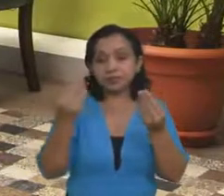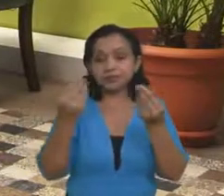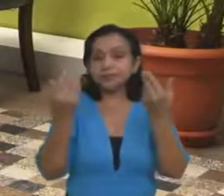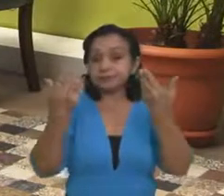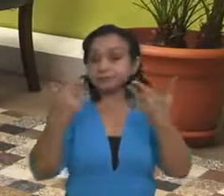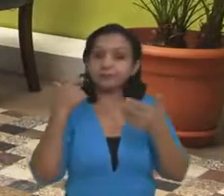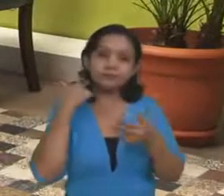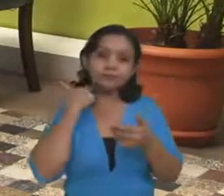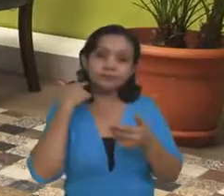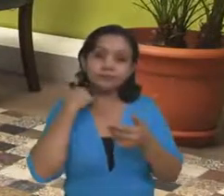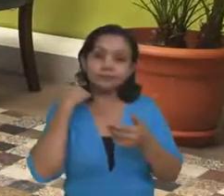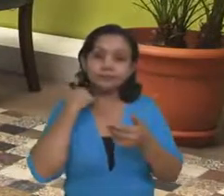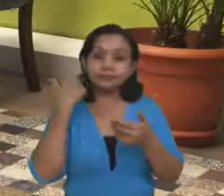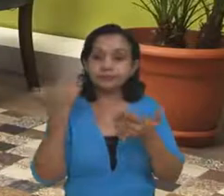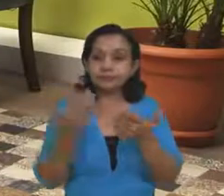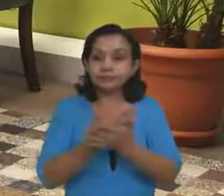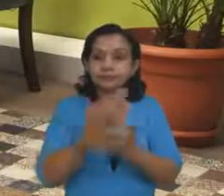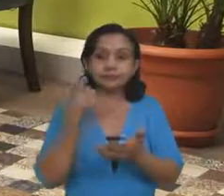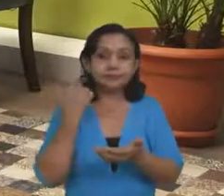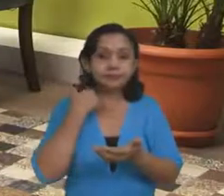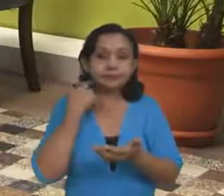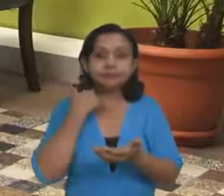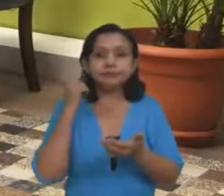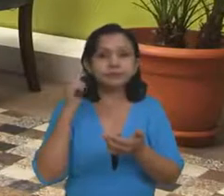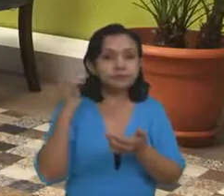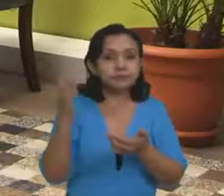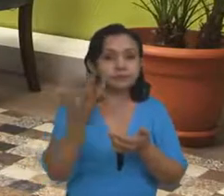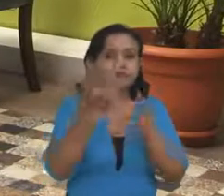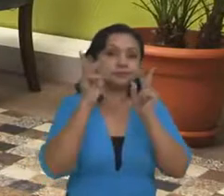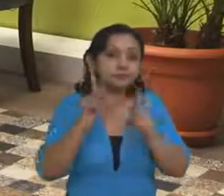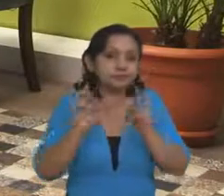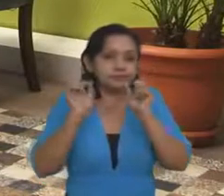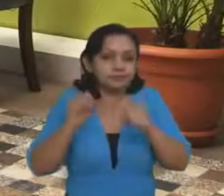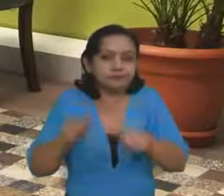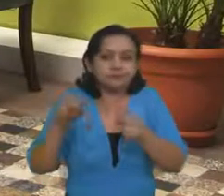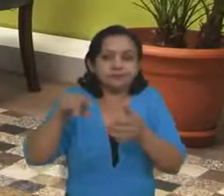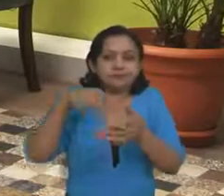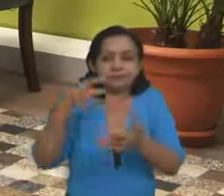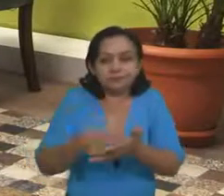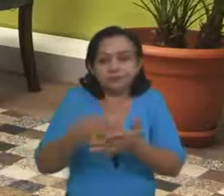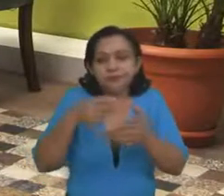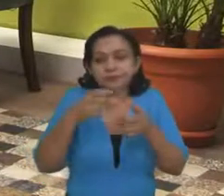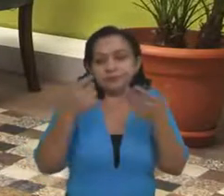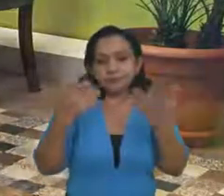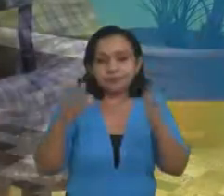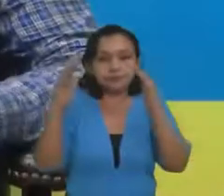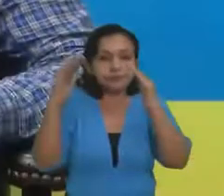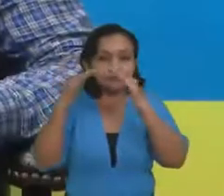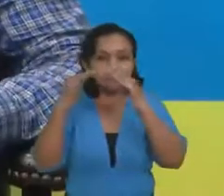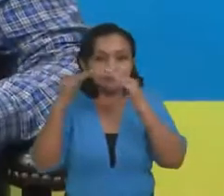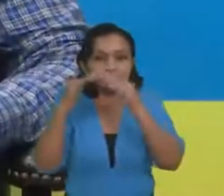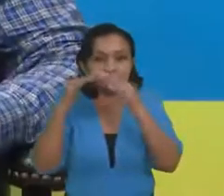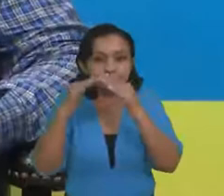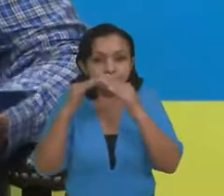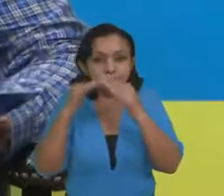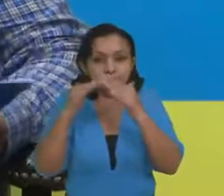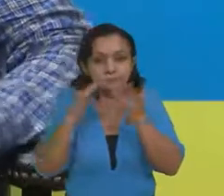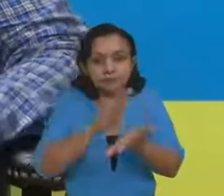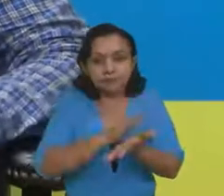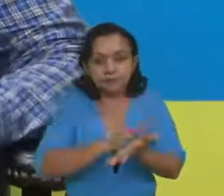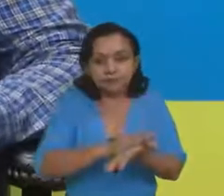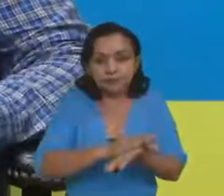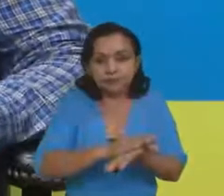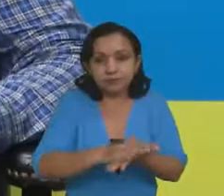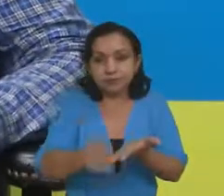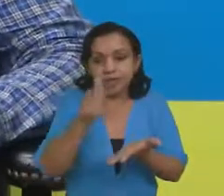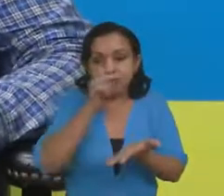pues. Actualmente todos estamos expuestos. Claro, todos. ¿Ya? Todos. Incluso estamos, si estamos expuestos en la casa y tenemos ahí el piso